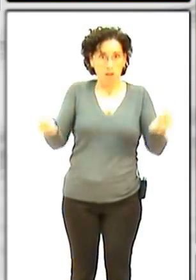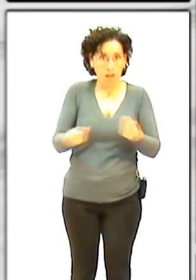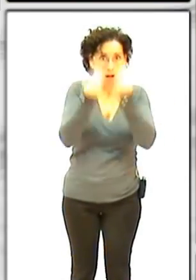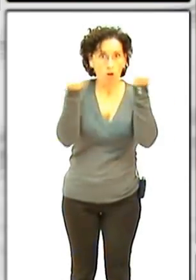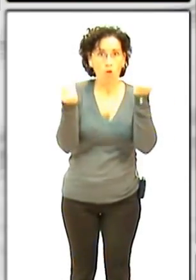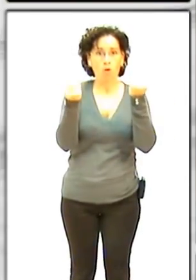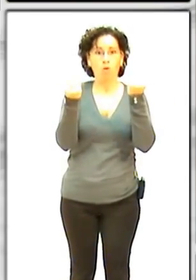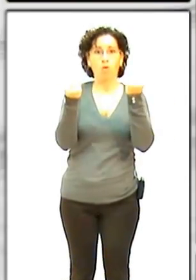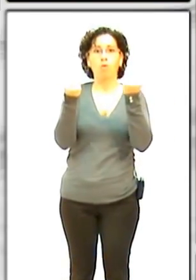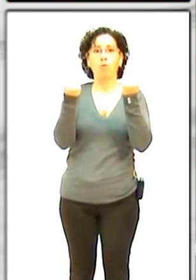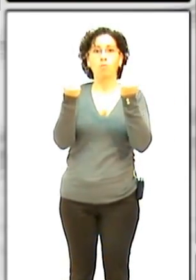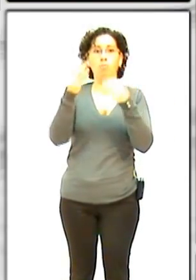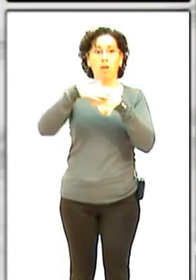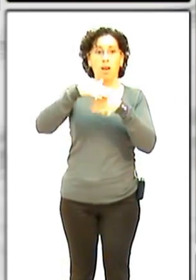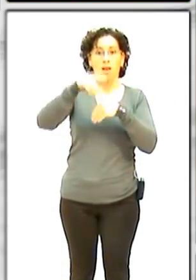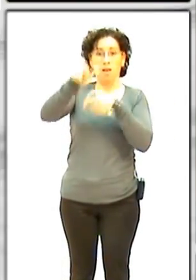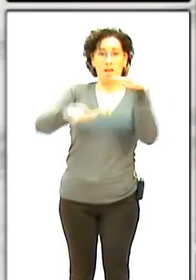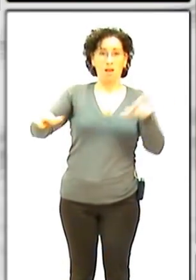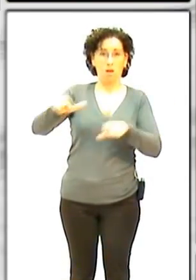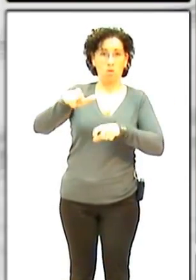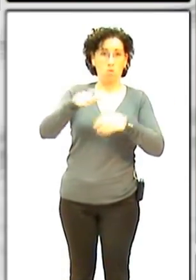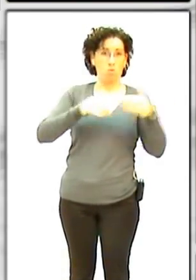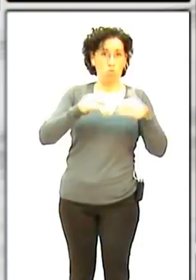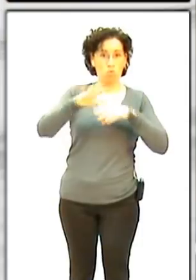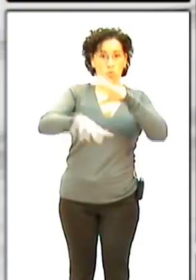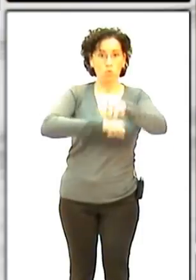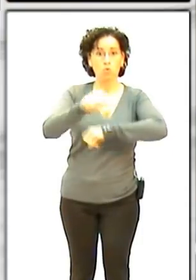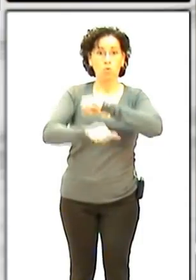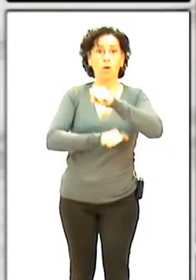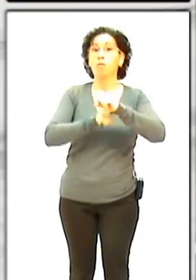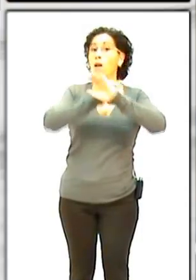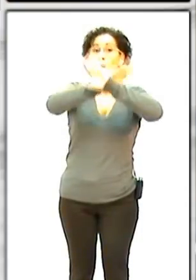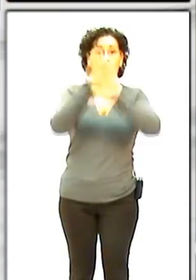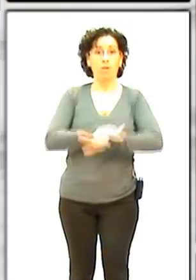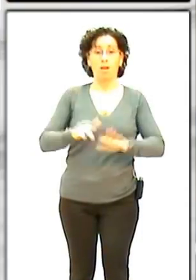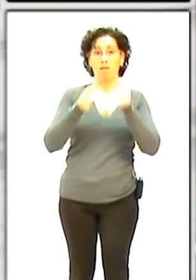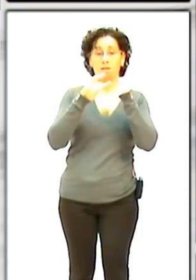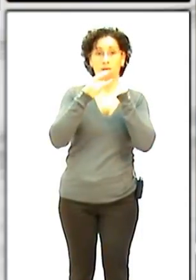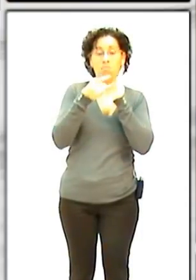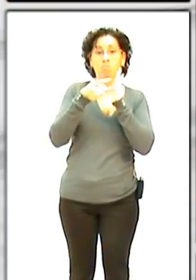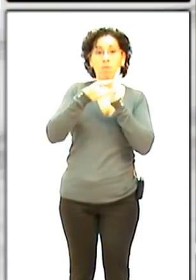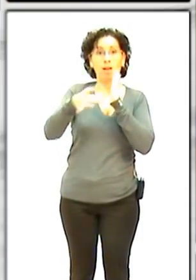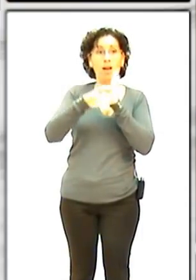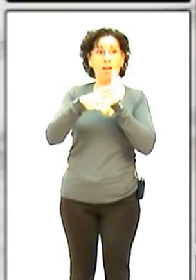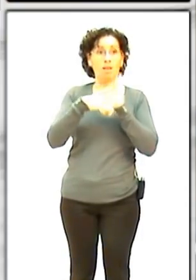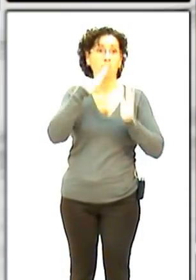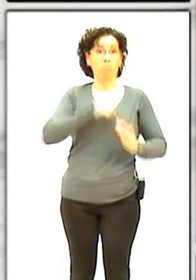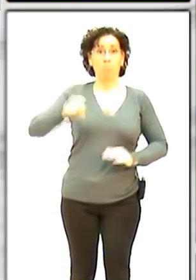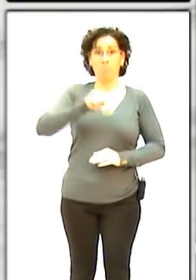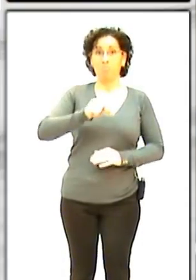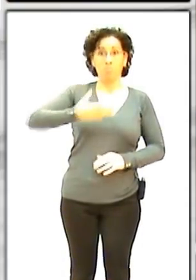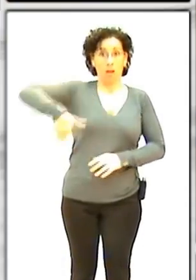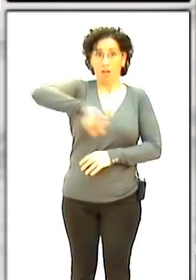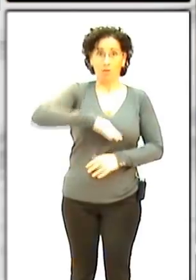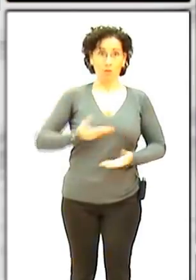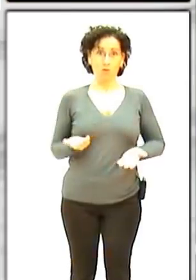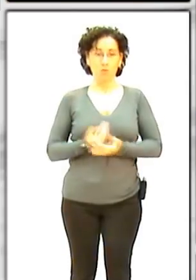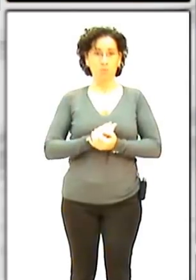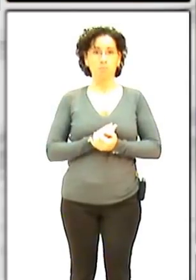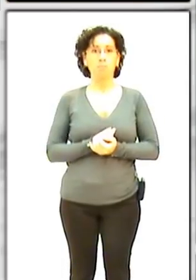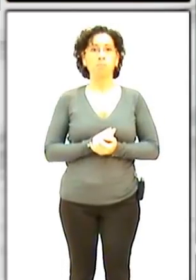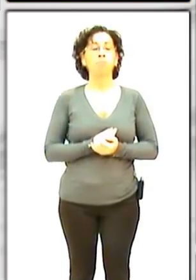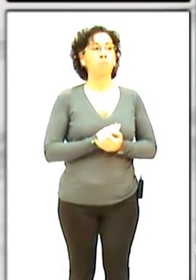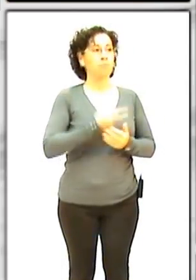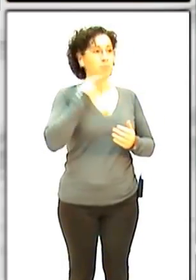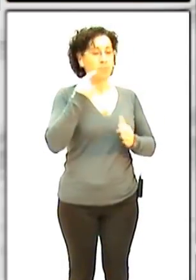las hacen llegar a los usuarios, pues la calidad va a ser estupenda para todos. Me